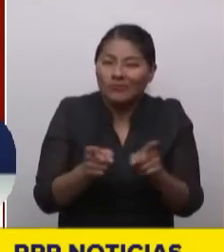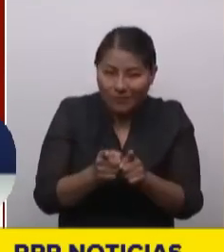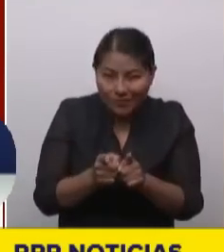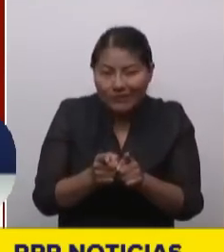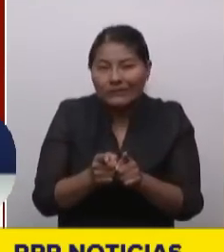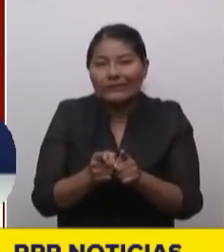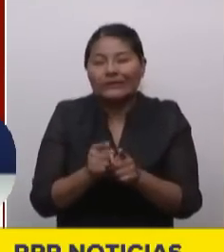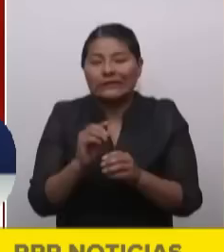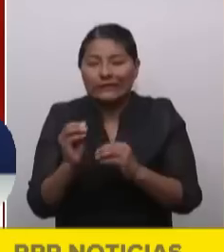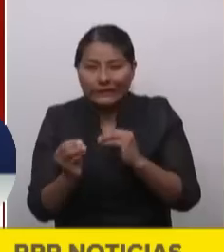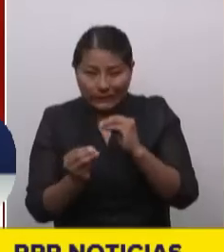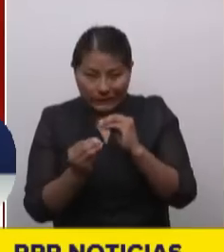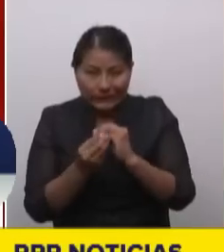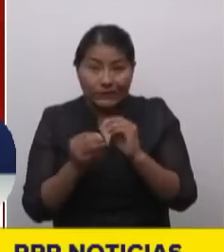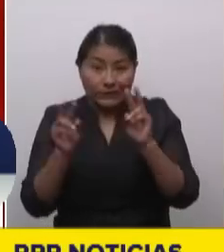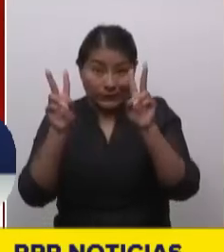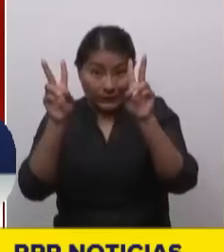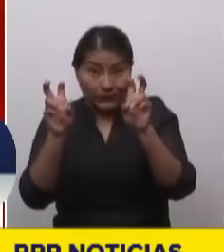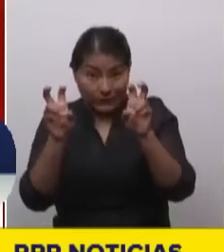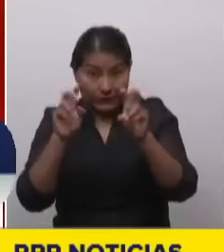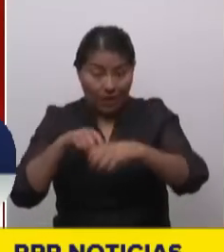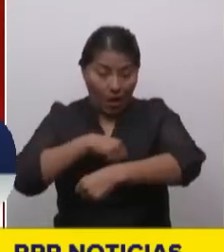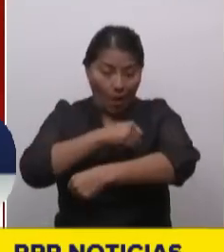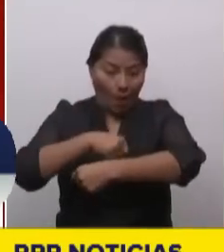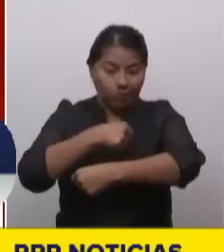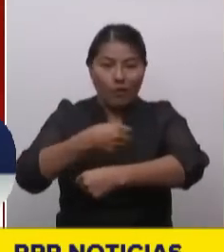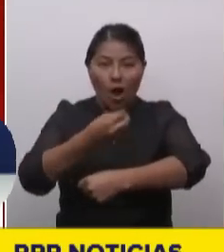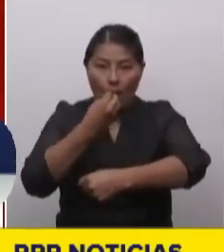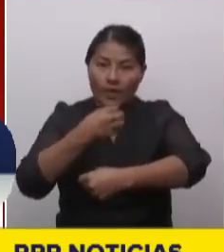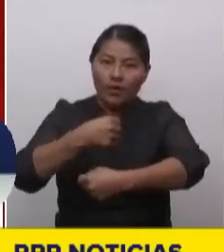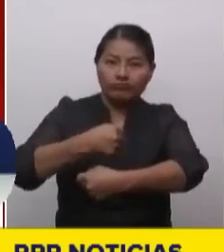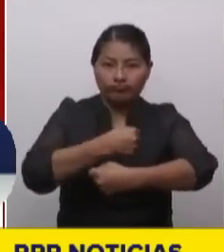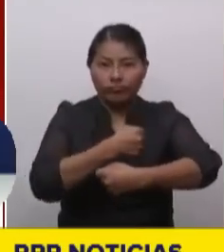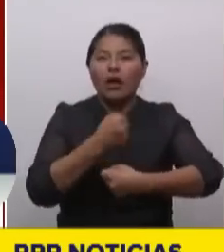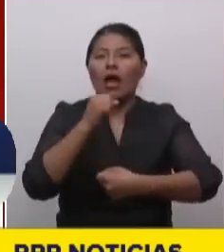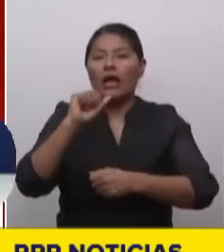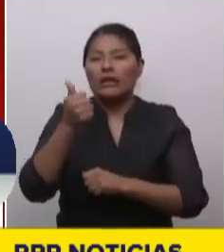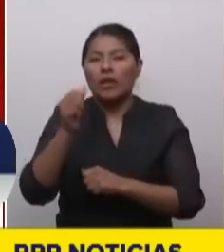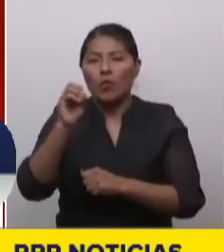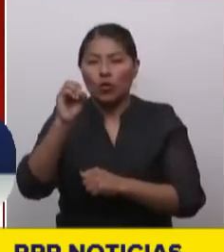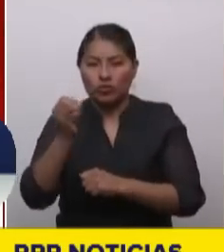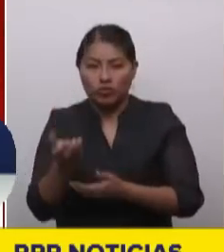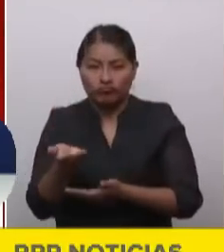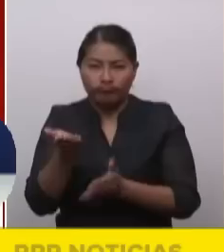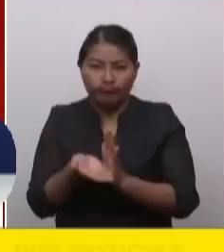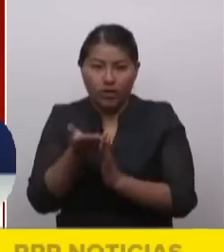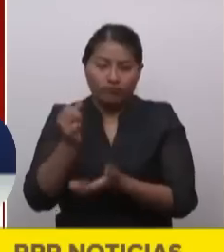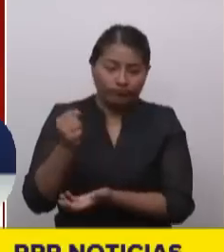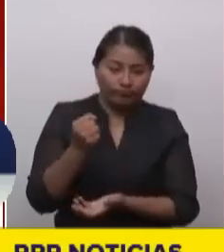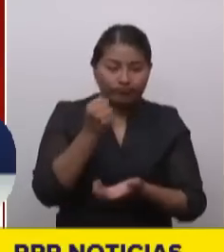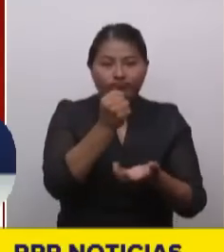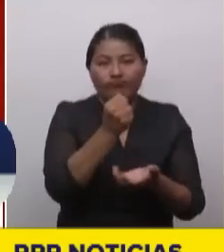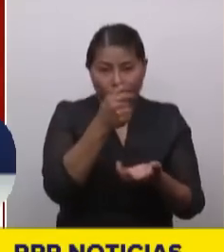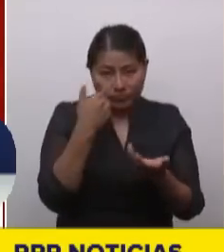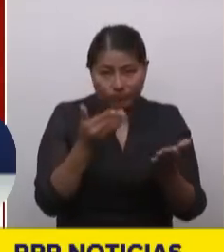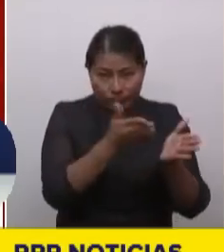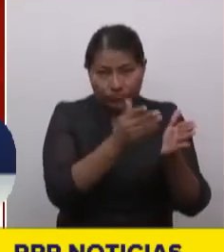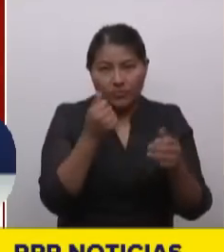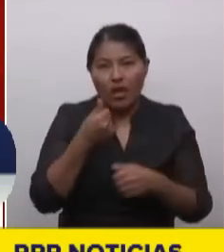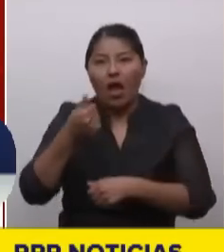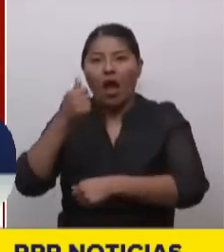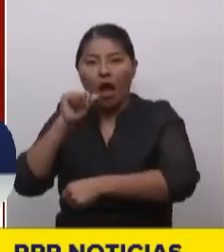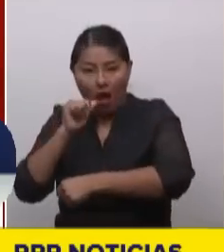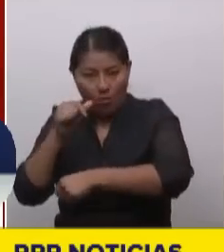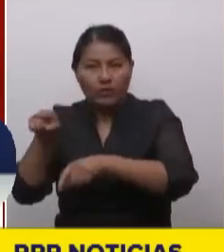me refiero ahora al tema de las ollitas comunes. 10% del presupuesto va a ir a ollitas comunes directamente. El agua, lo he